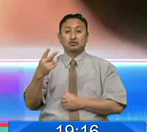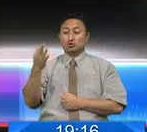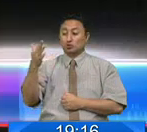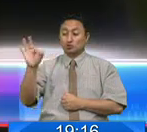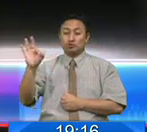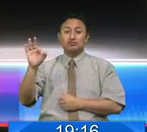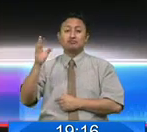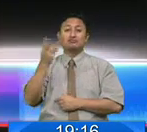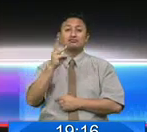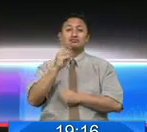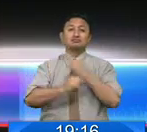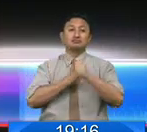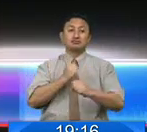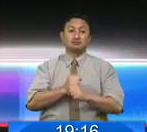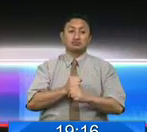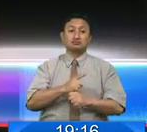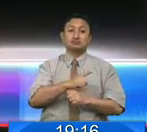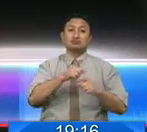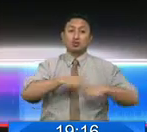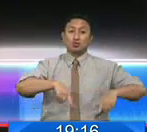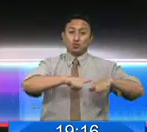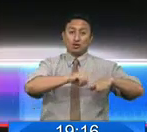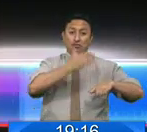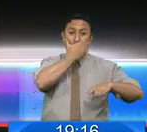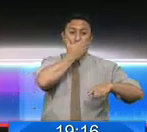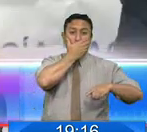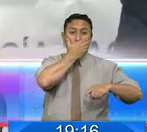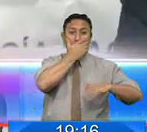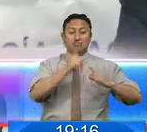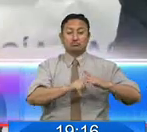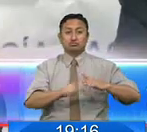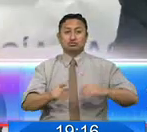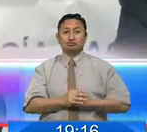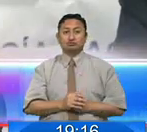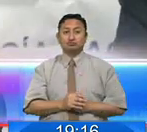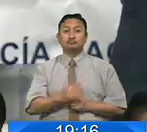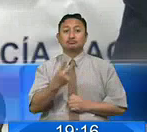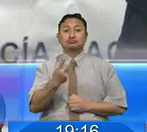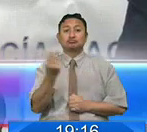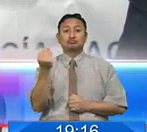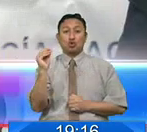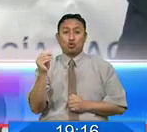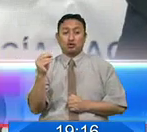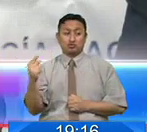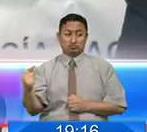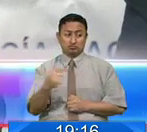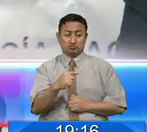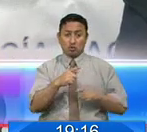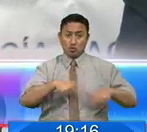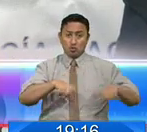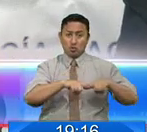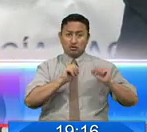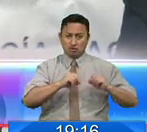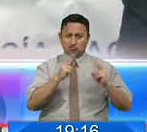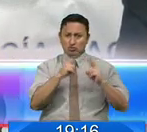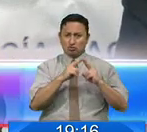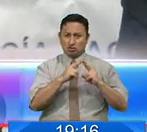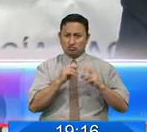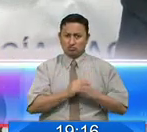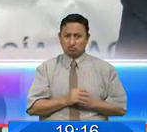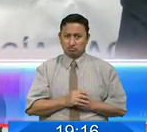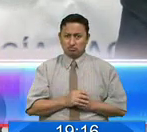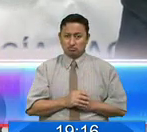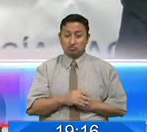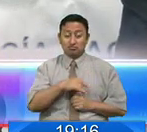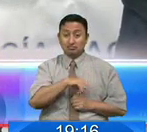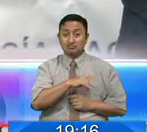años de edad se llevaron a la niña de local donde estaba con su madre eran dos jóvenes que frecuentaban este lugar y que a